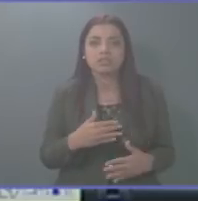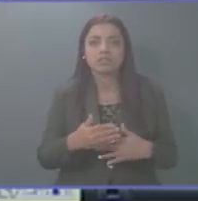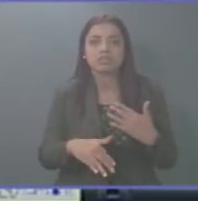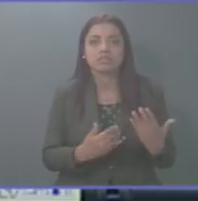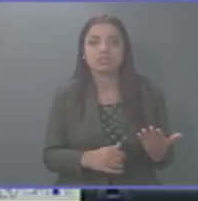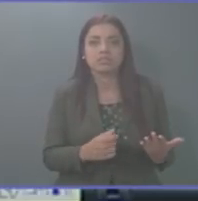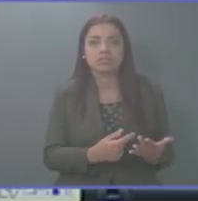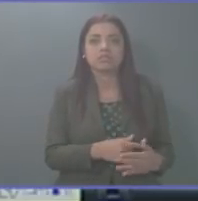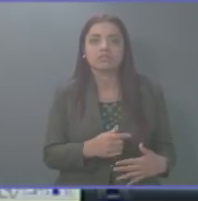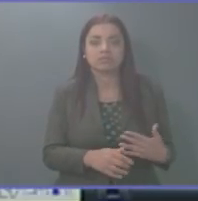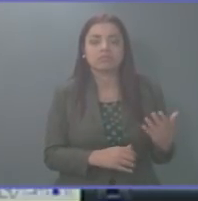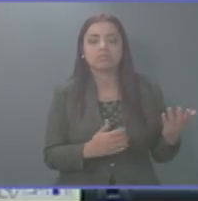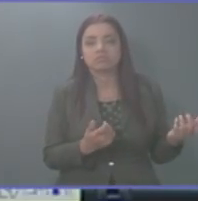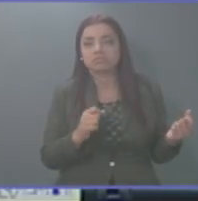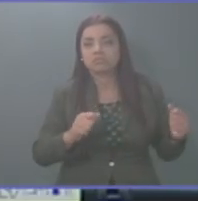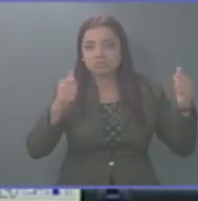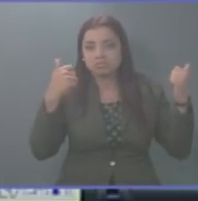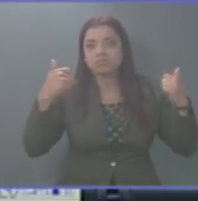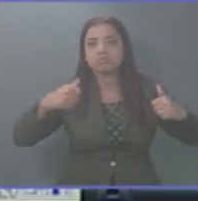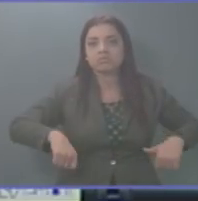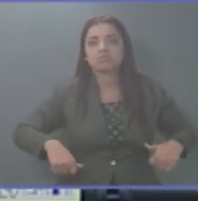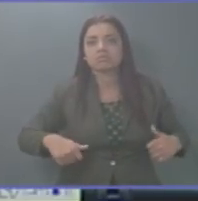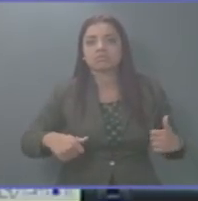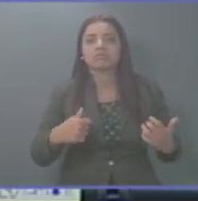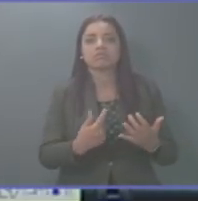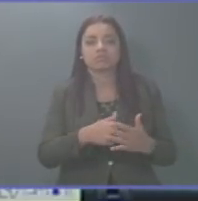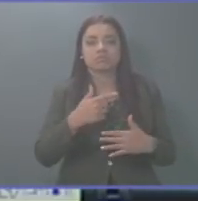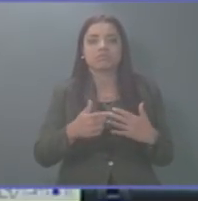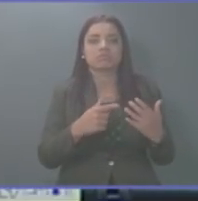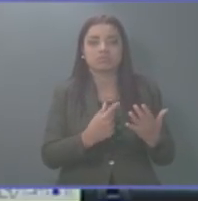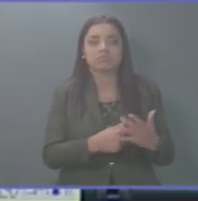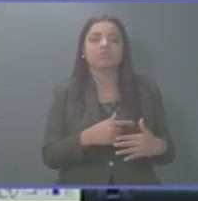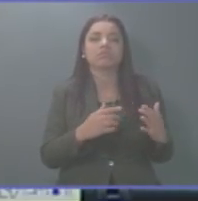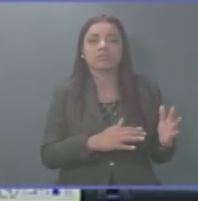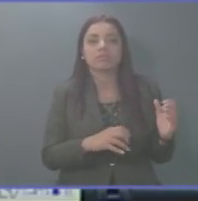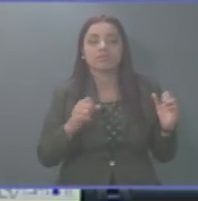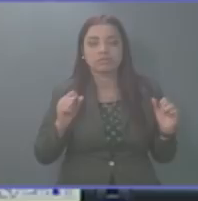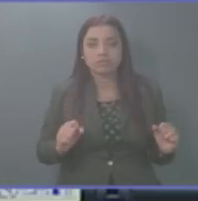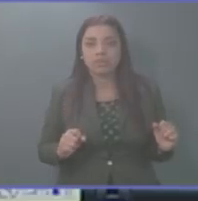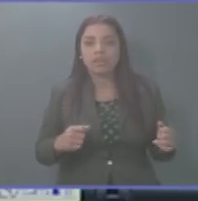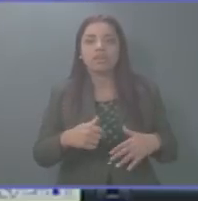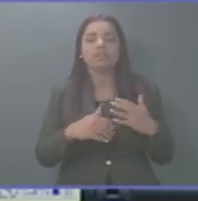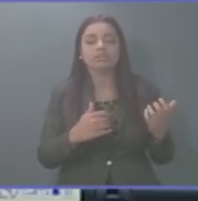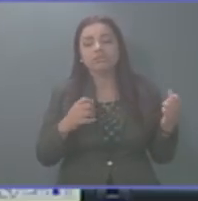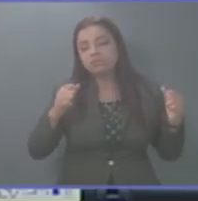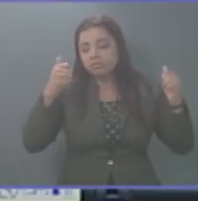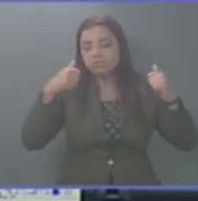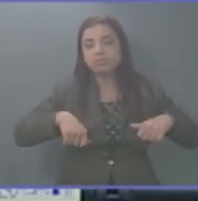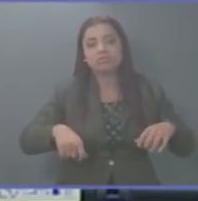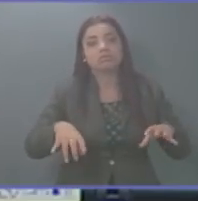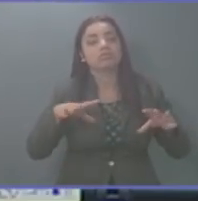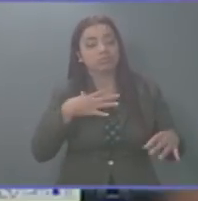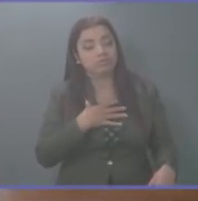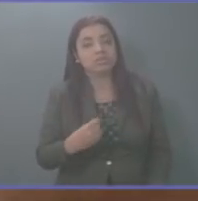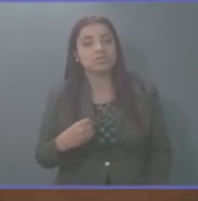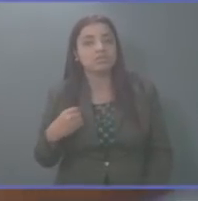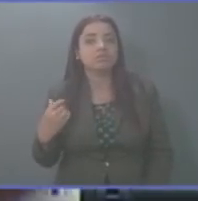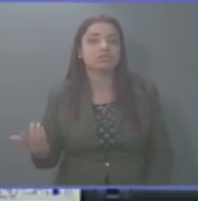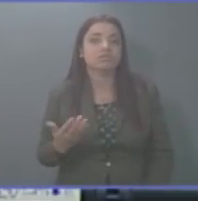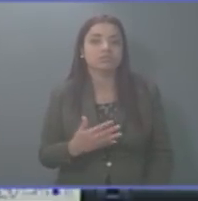acá se aprueba estas reformas para el voto en el exterior, nos guste o no nos guste, el